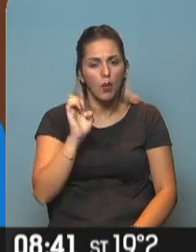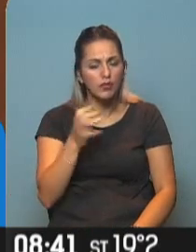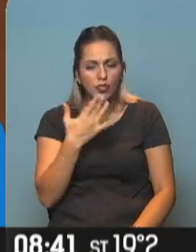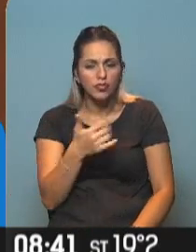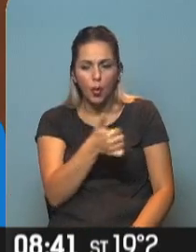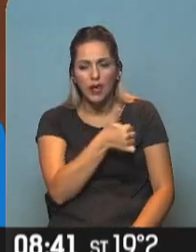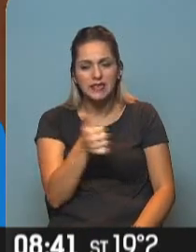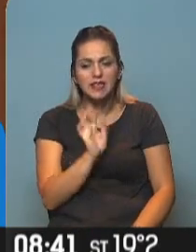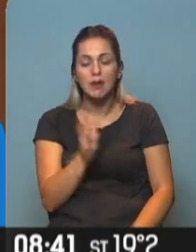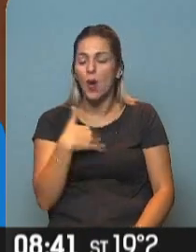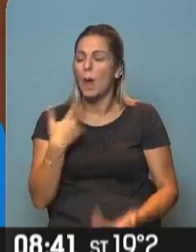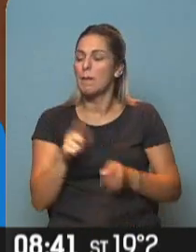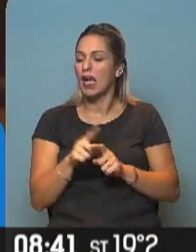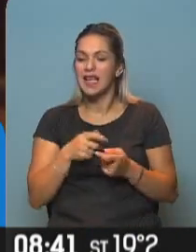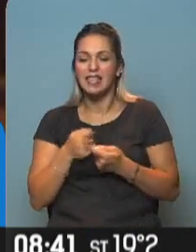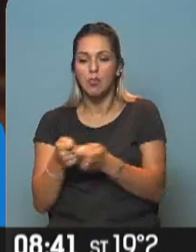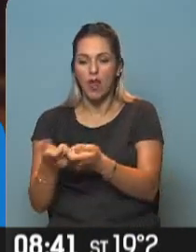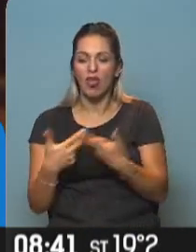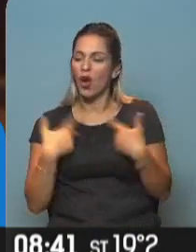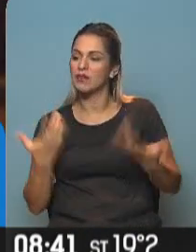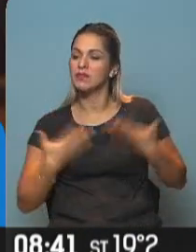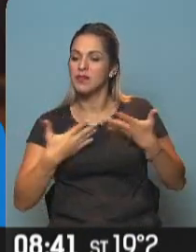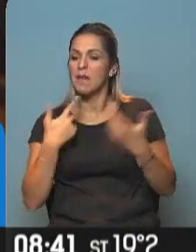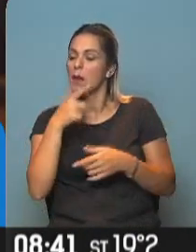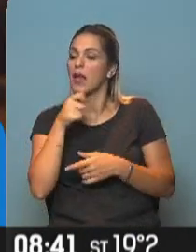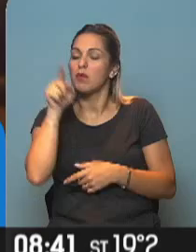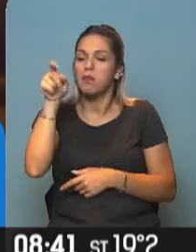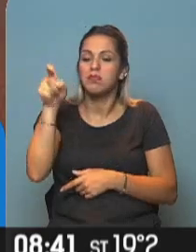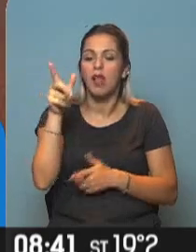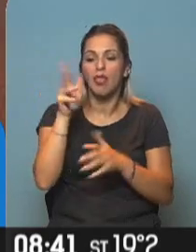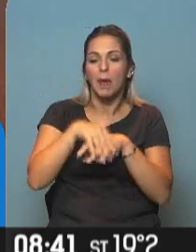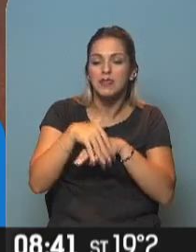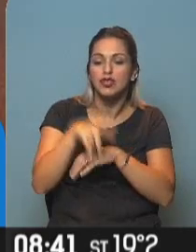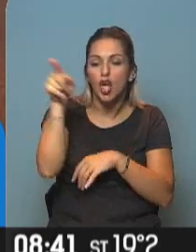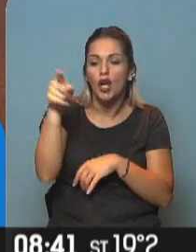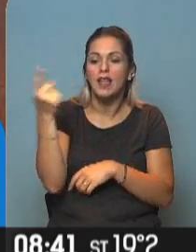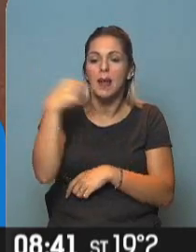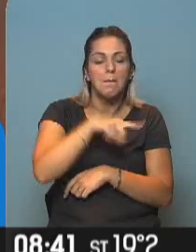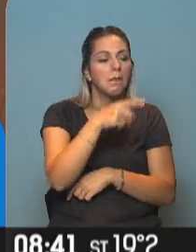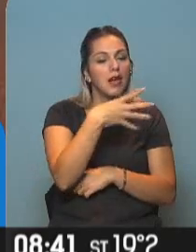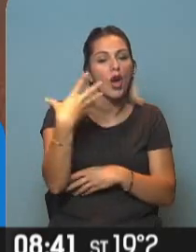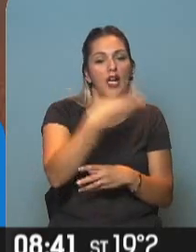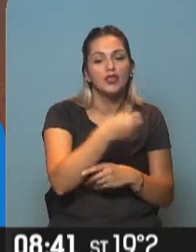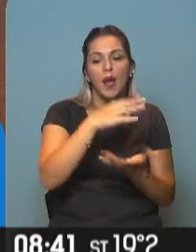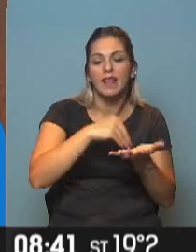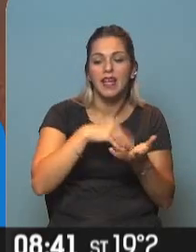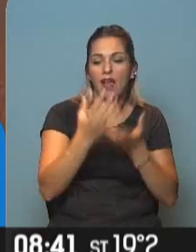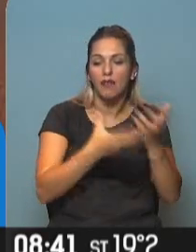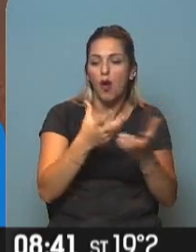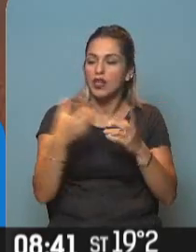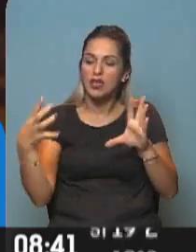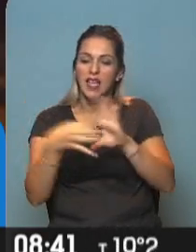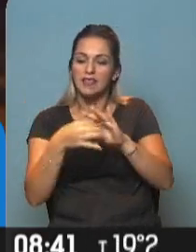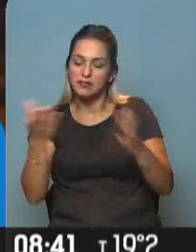porque es inspirador por donde lo mires porque tal vez 6 de misiones pero le sirve a tierra del fuego totalmente y hablando de